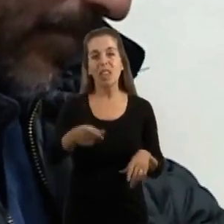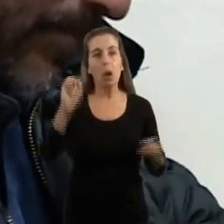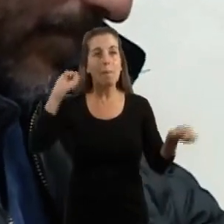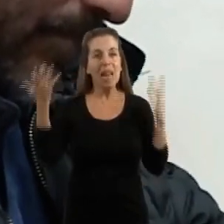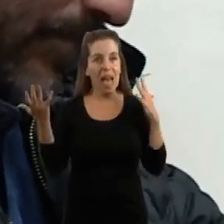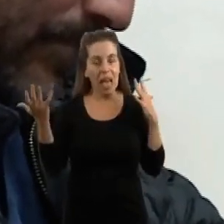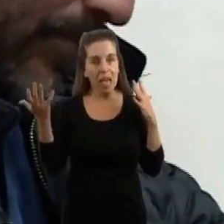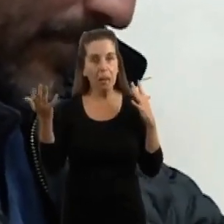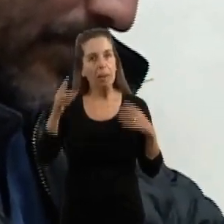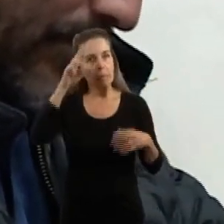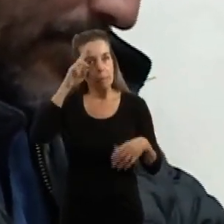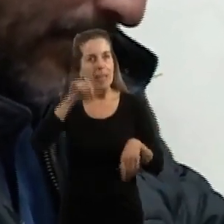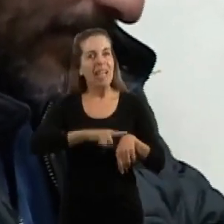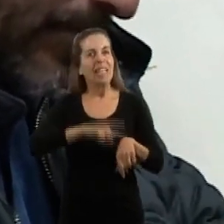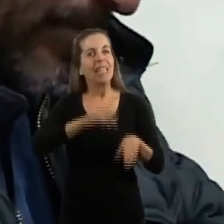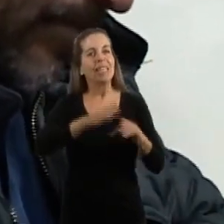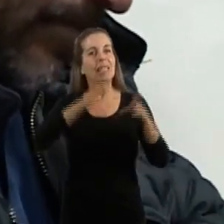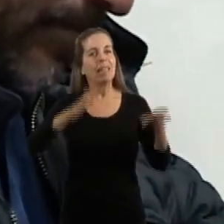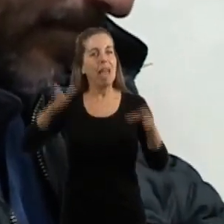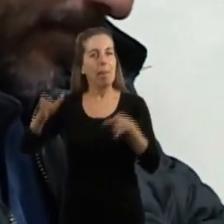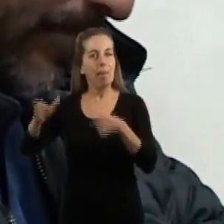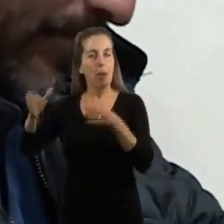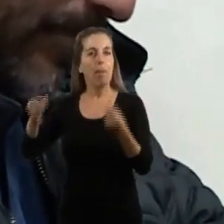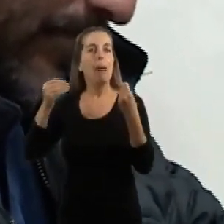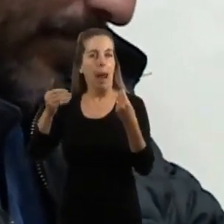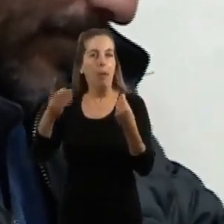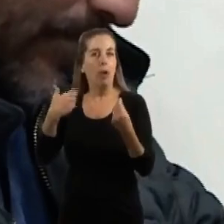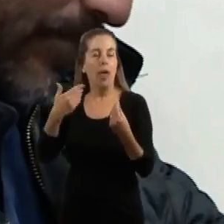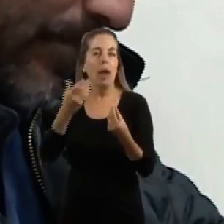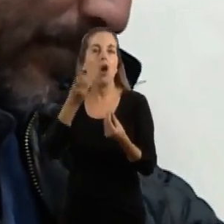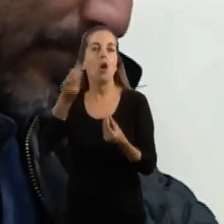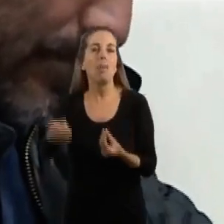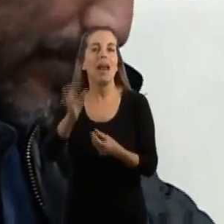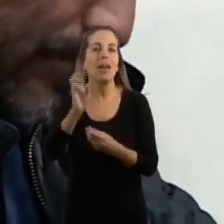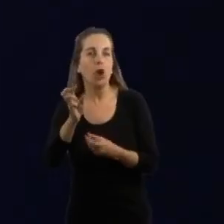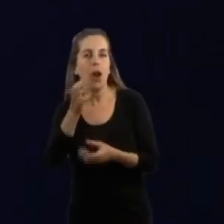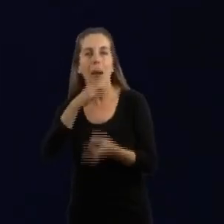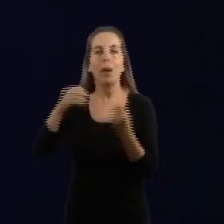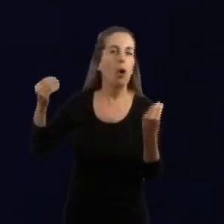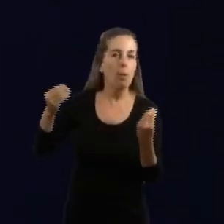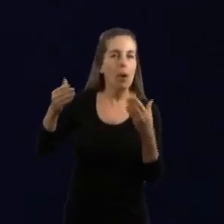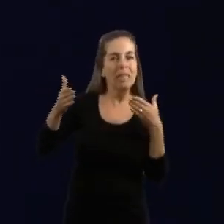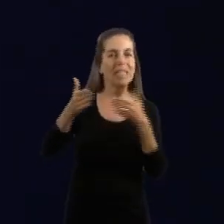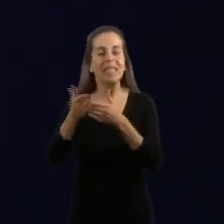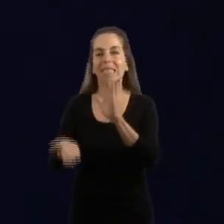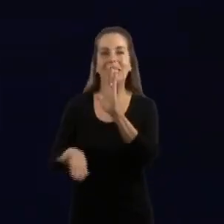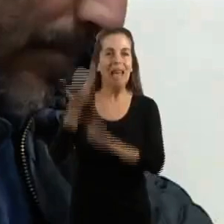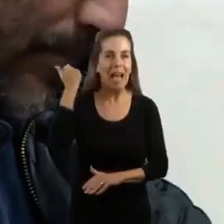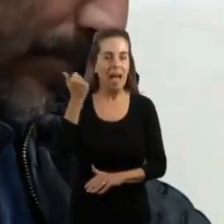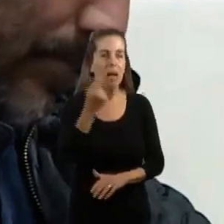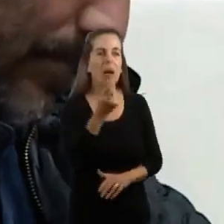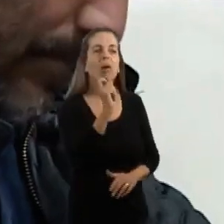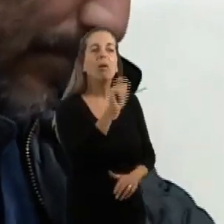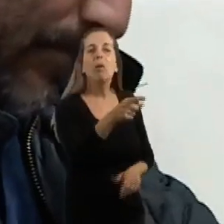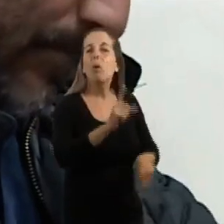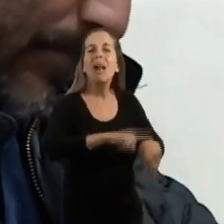demorará los tiempos previstos para el levantamiento del cepo. ¿Cuáles serían? ¿Cómo? ¿Cuáles serían? Los plazos